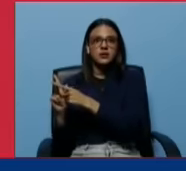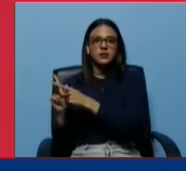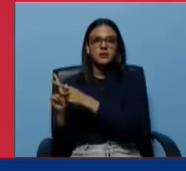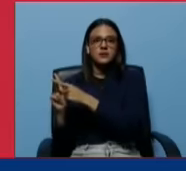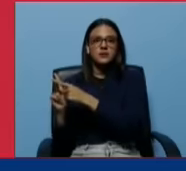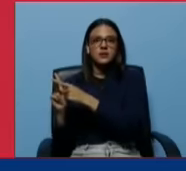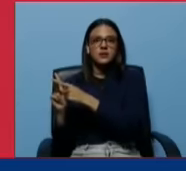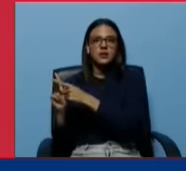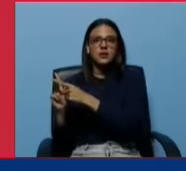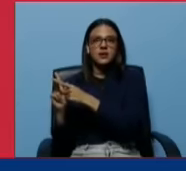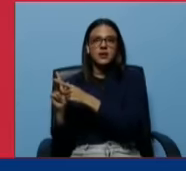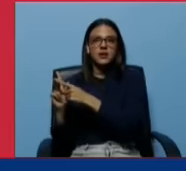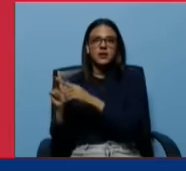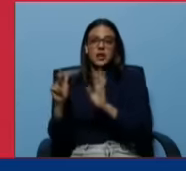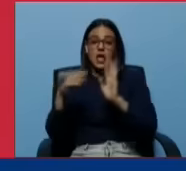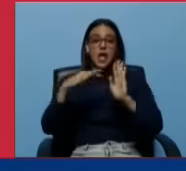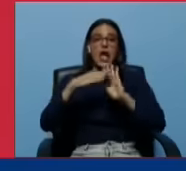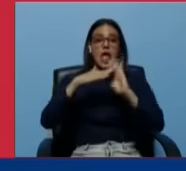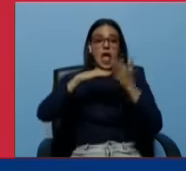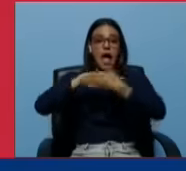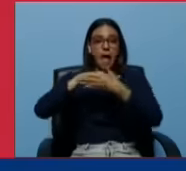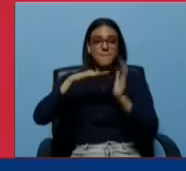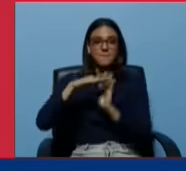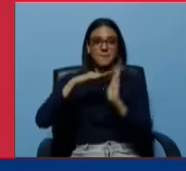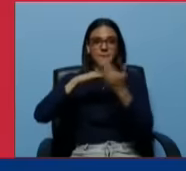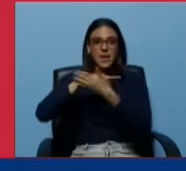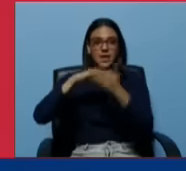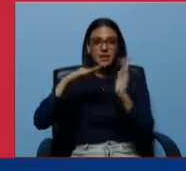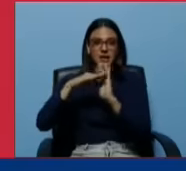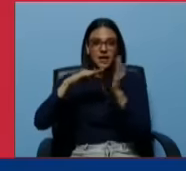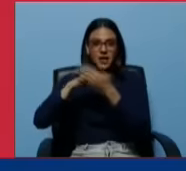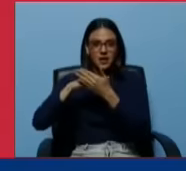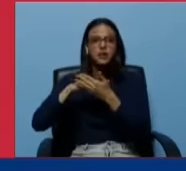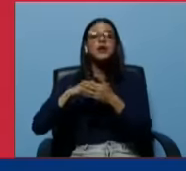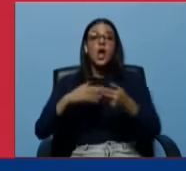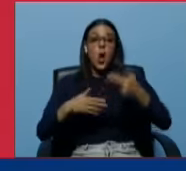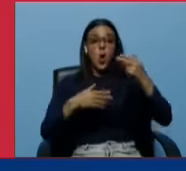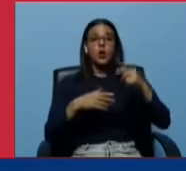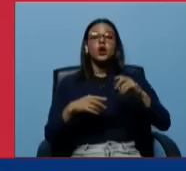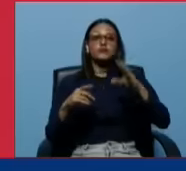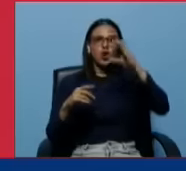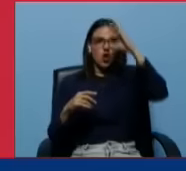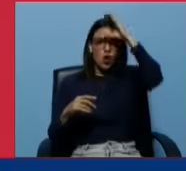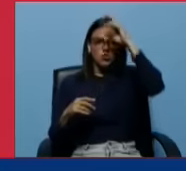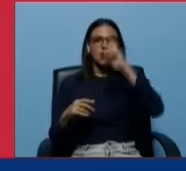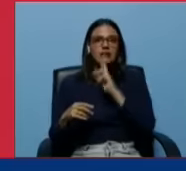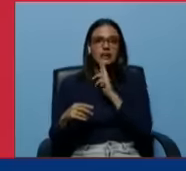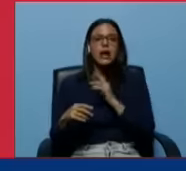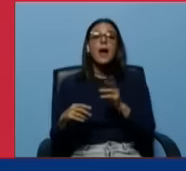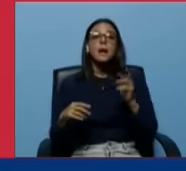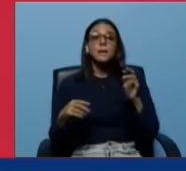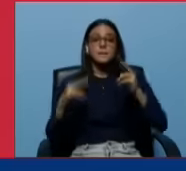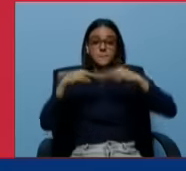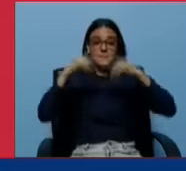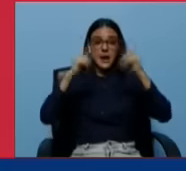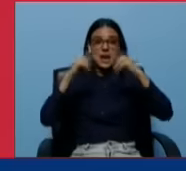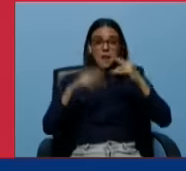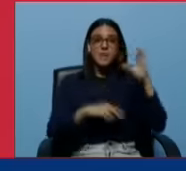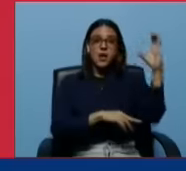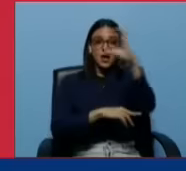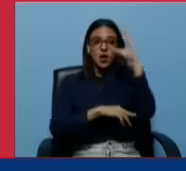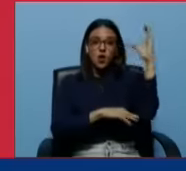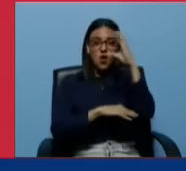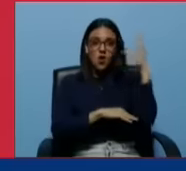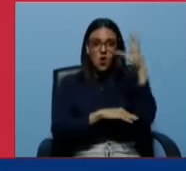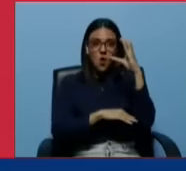Guatemala, El Salvador, Honduras, Costa Rica, Panamá, Colombia en toda la